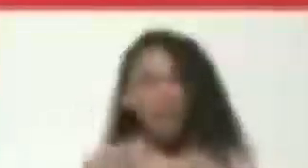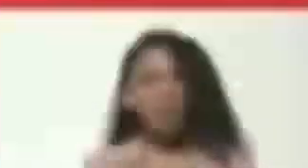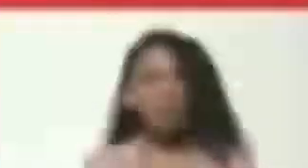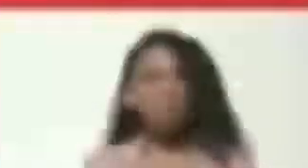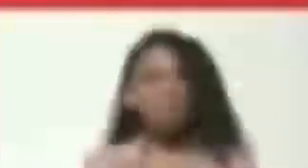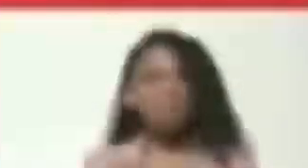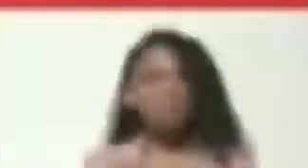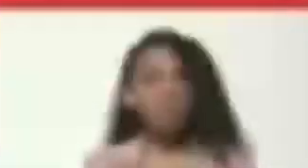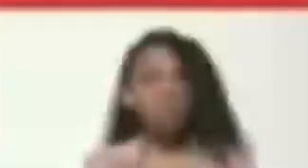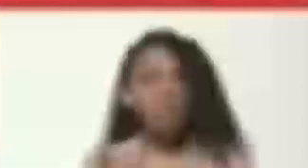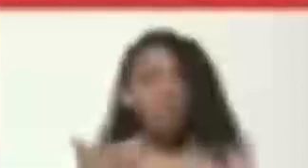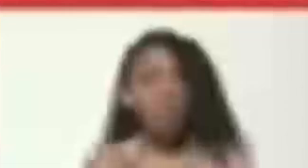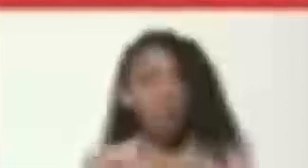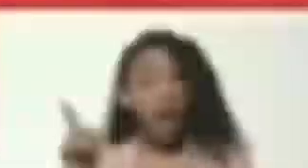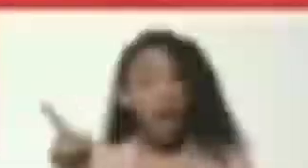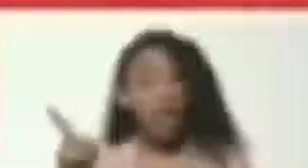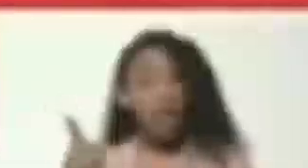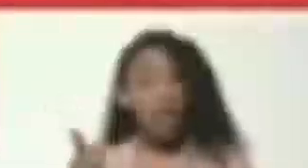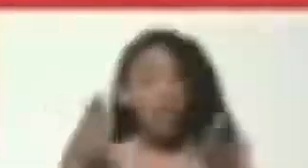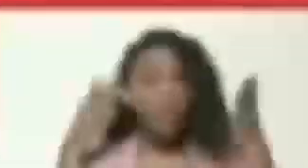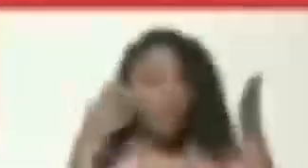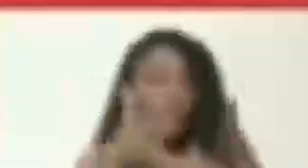trabajadores, que incluye además